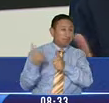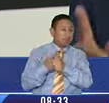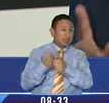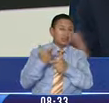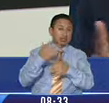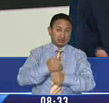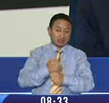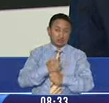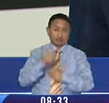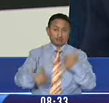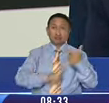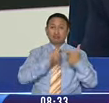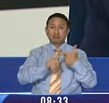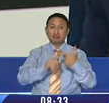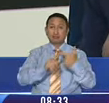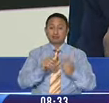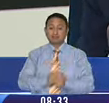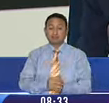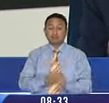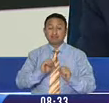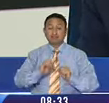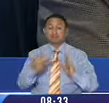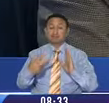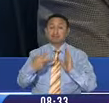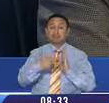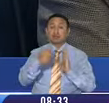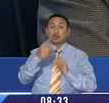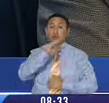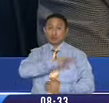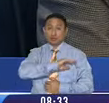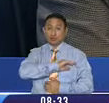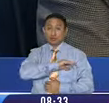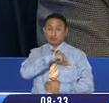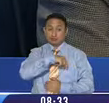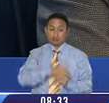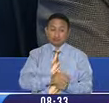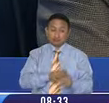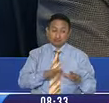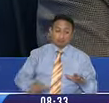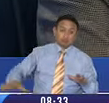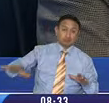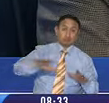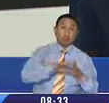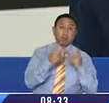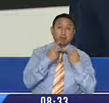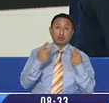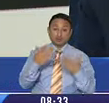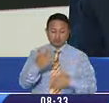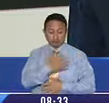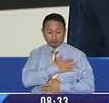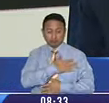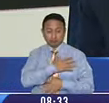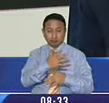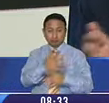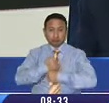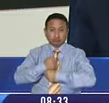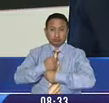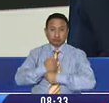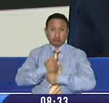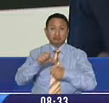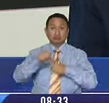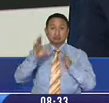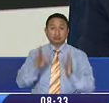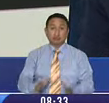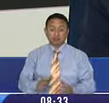luego algo más importante, Roberto, activaremos con el propio municipio todo un apropiamiento del espacio público, todo el apropiamiento de los